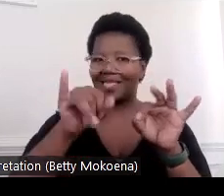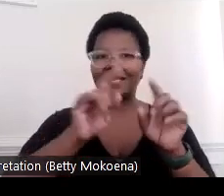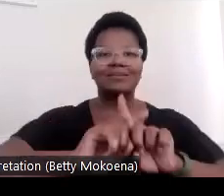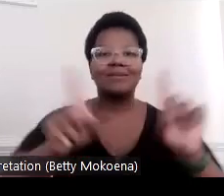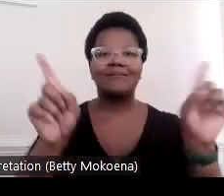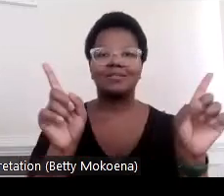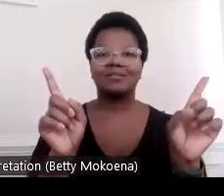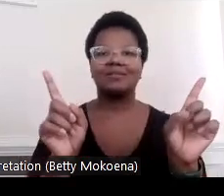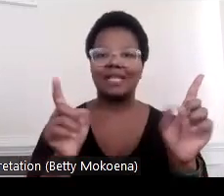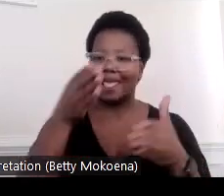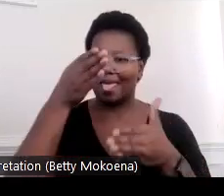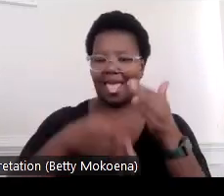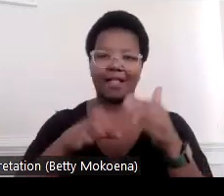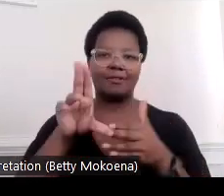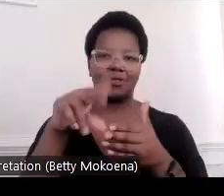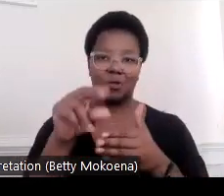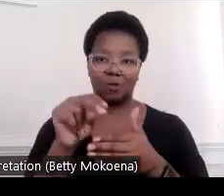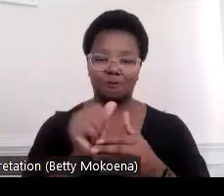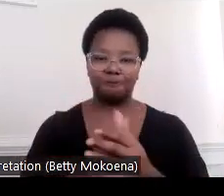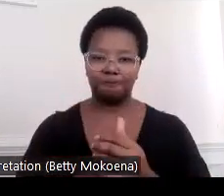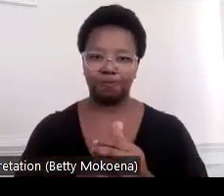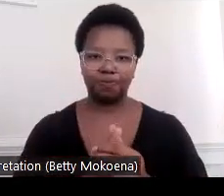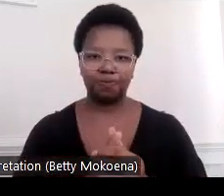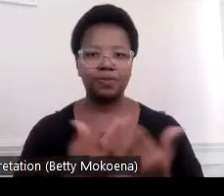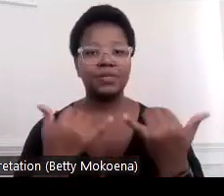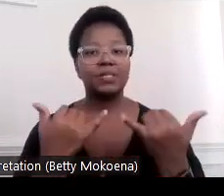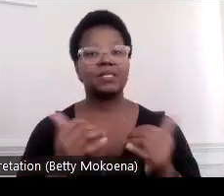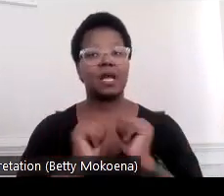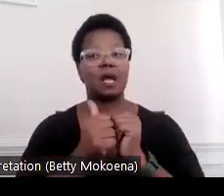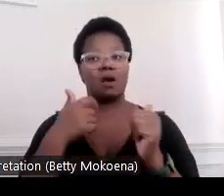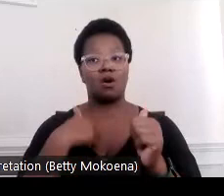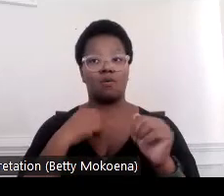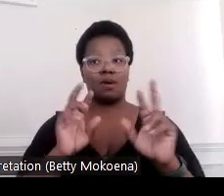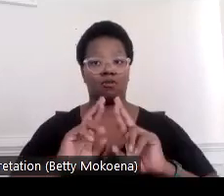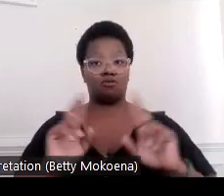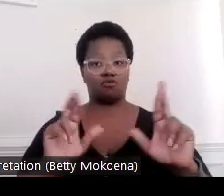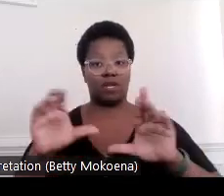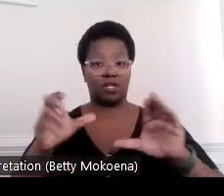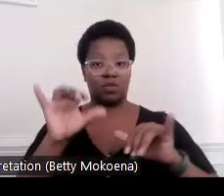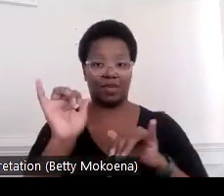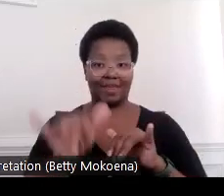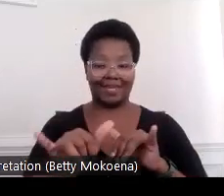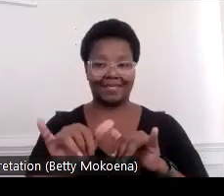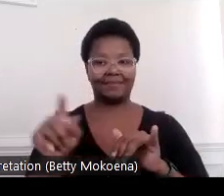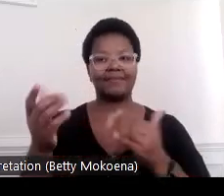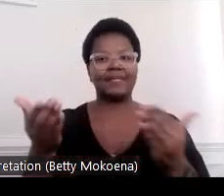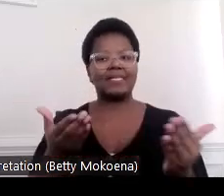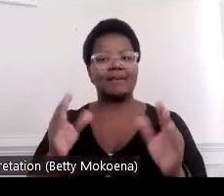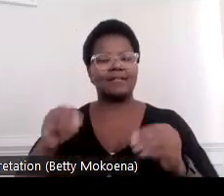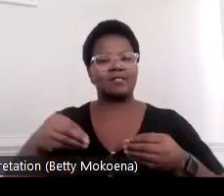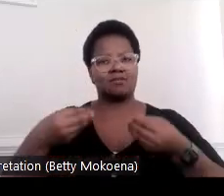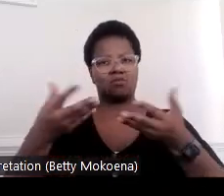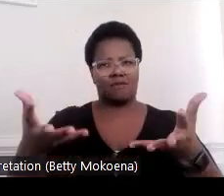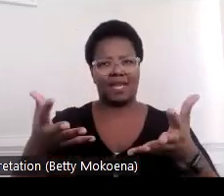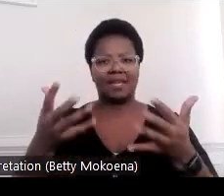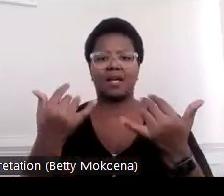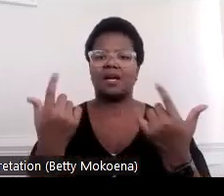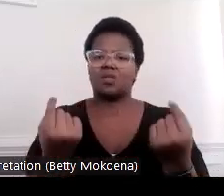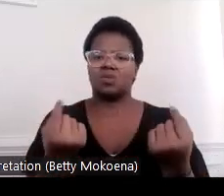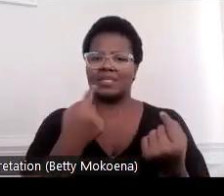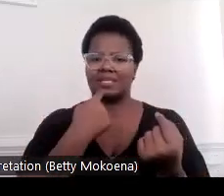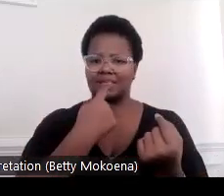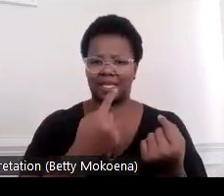Al igual como hay una cantidad enorme de personas que necesitan servicios así hay de de opciones Entonces